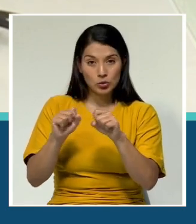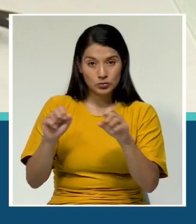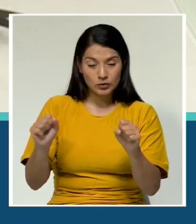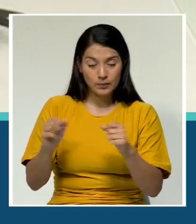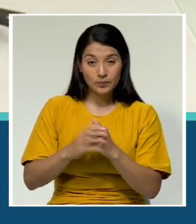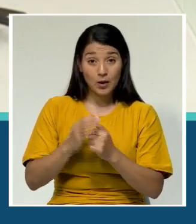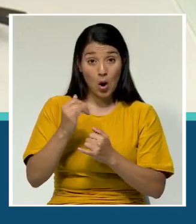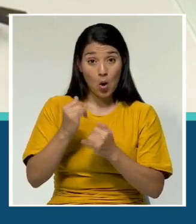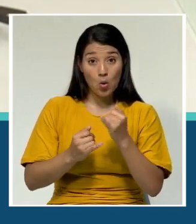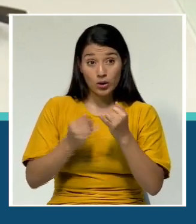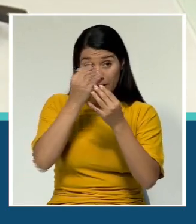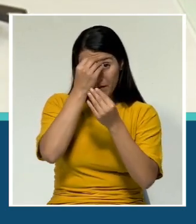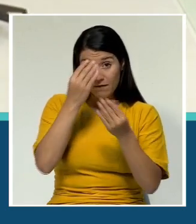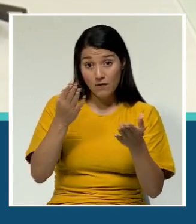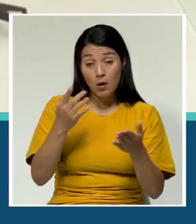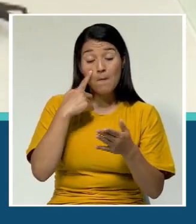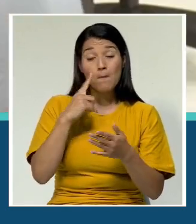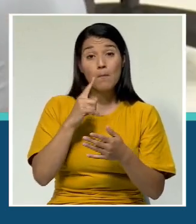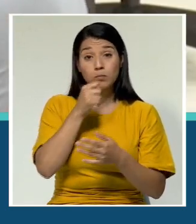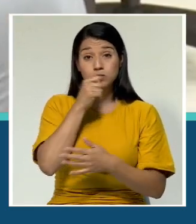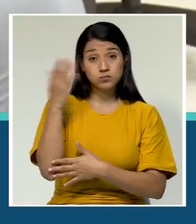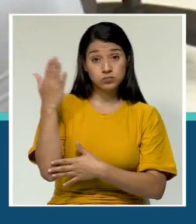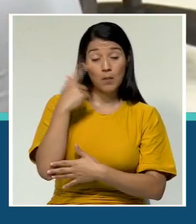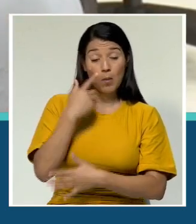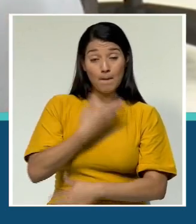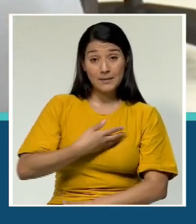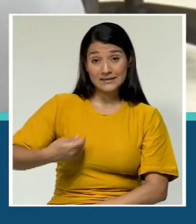administrativo, disciplinarios y penales.